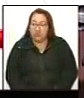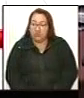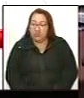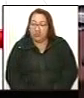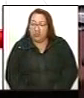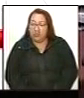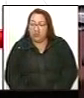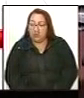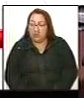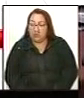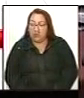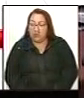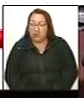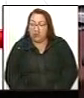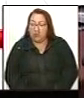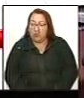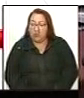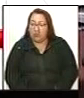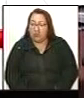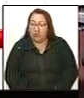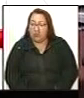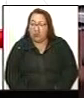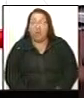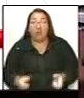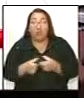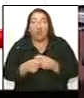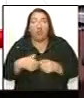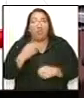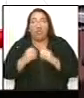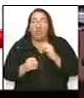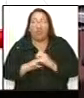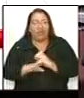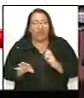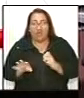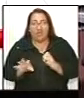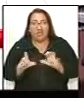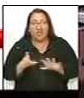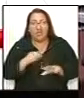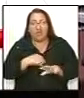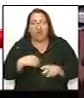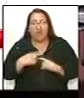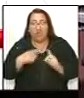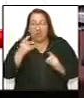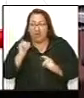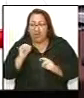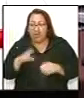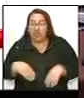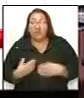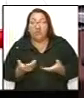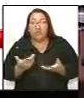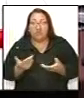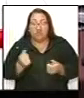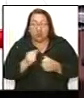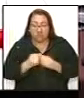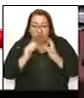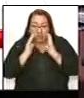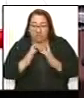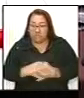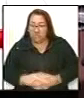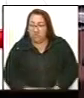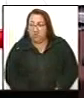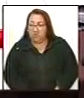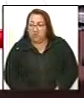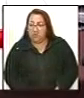comisión no puede tener más de 7 miembros. O sea, eso no lo vamos a modificar. Pero el concepto de que se debe propender a